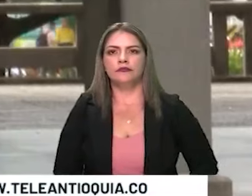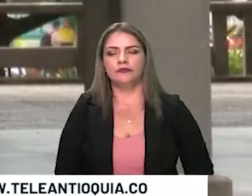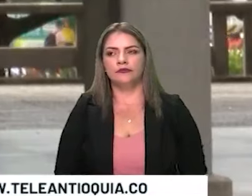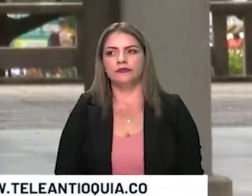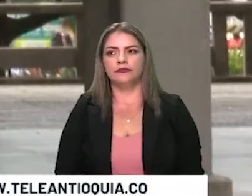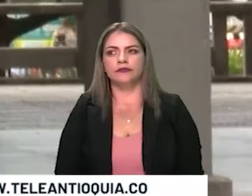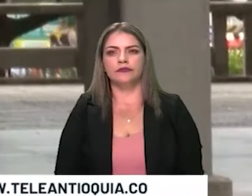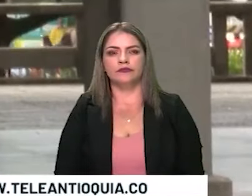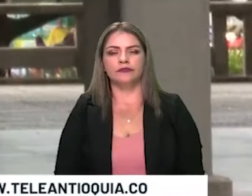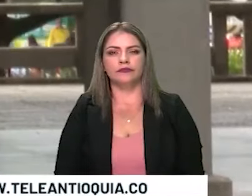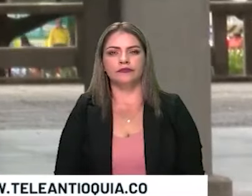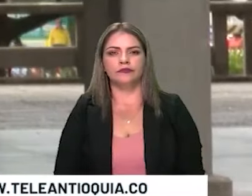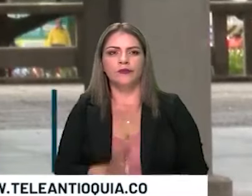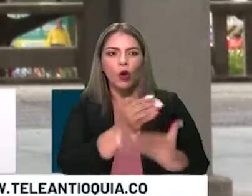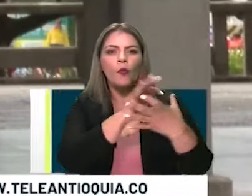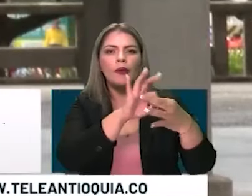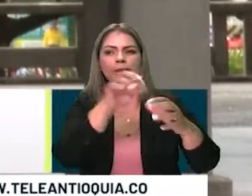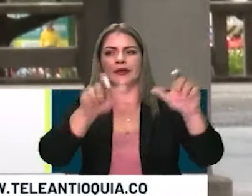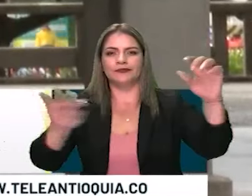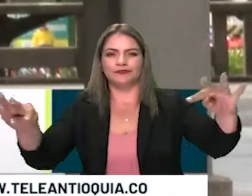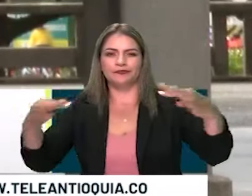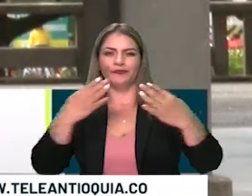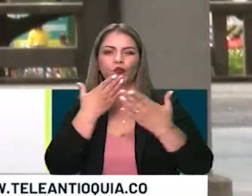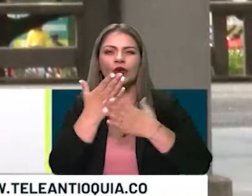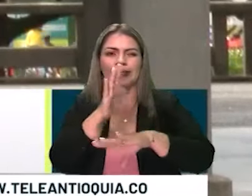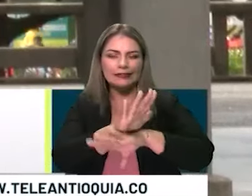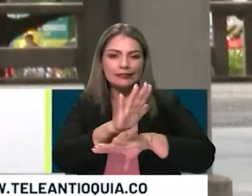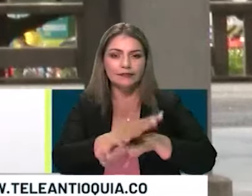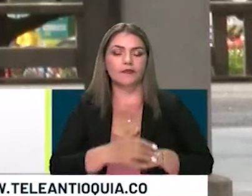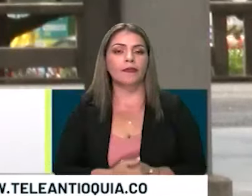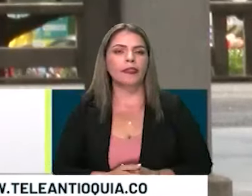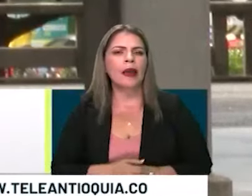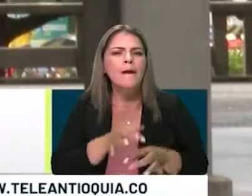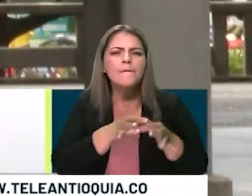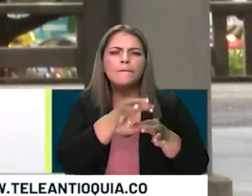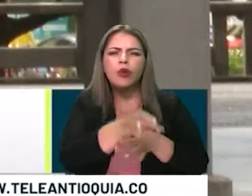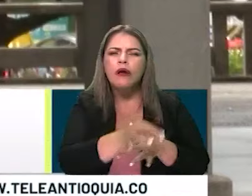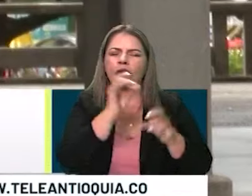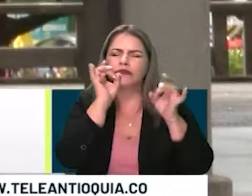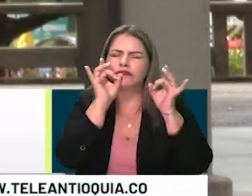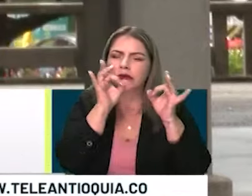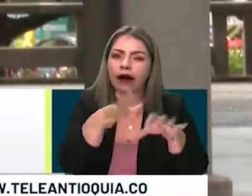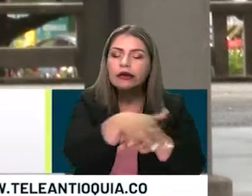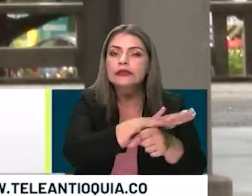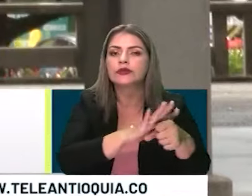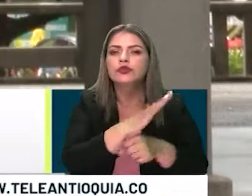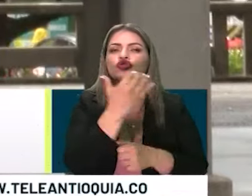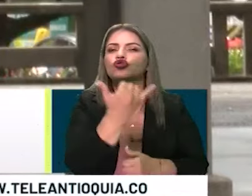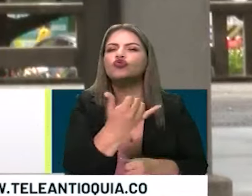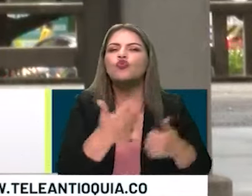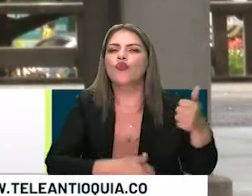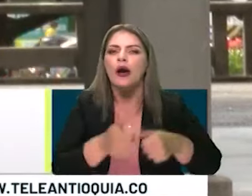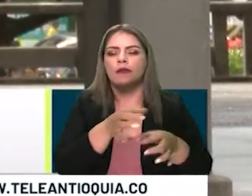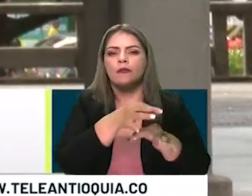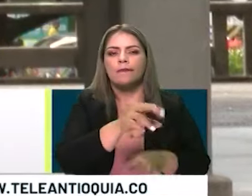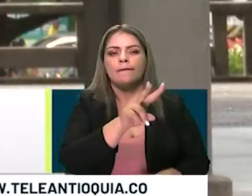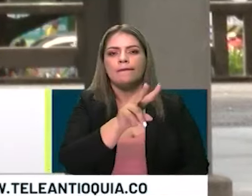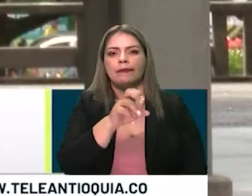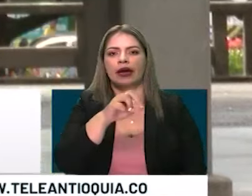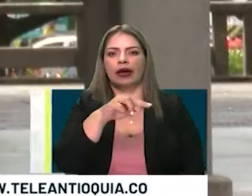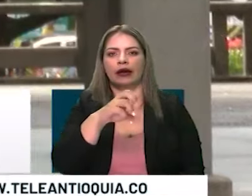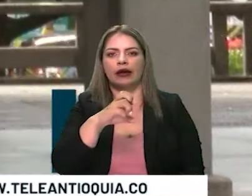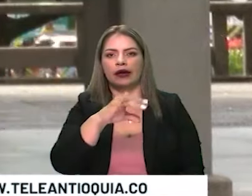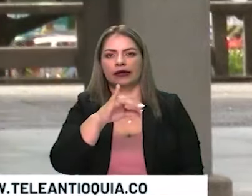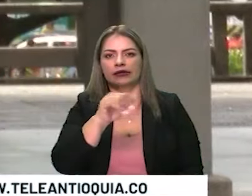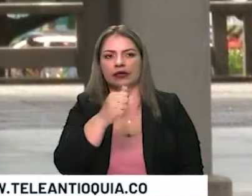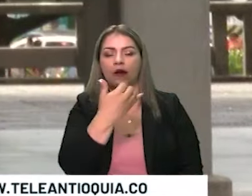Compañeros televidentes, muy buenas tardes. Y es que uno de los municipios más afectados es Venecia. Allí la mayor preocupación se centra en que